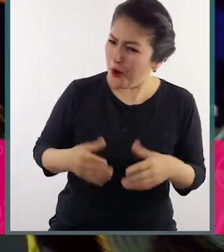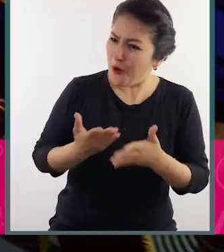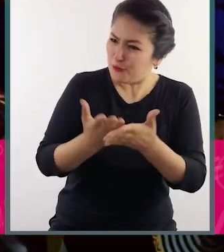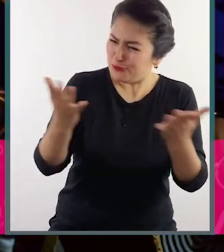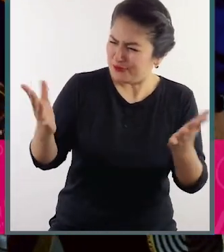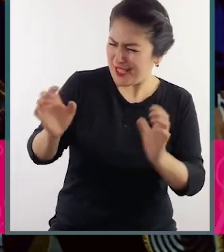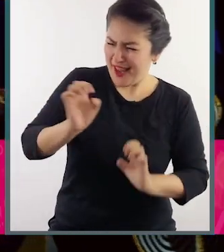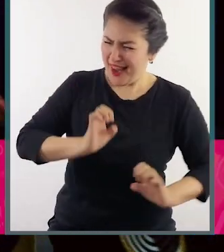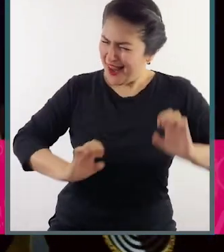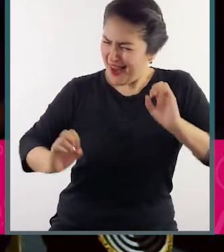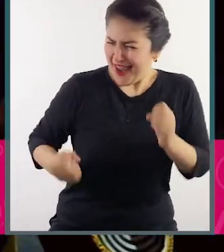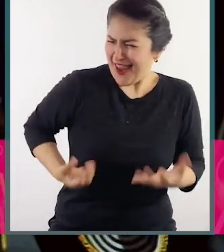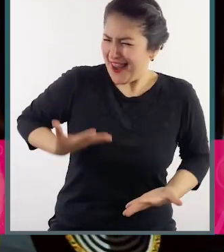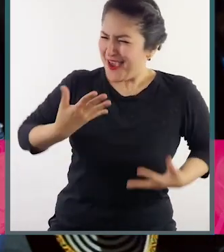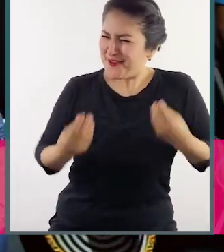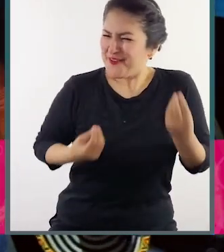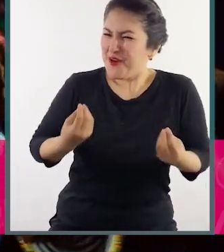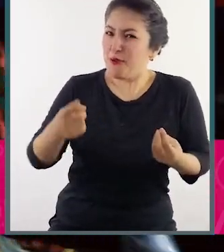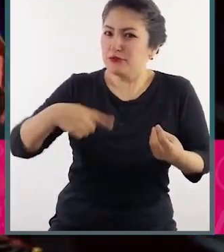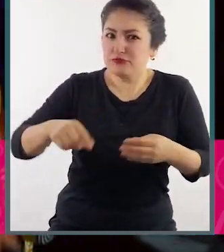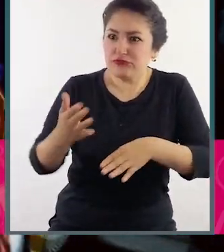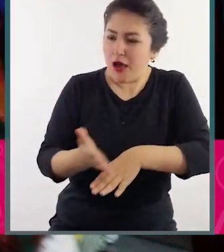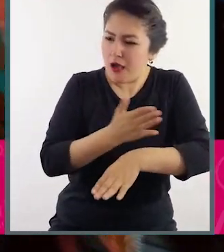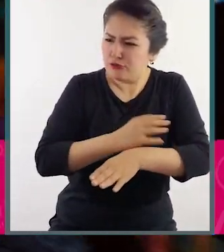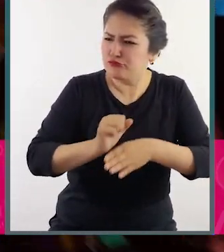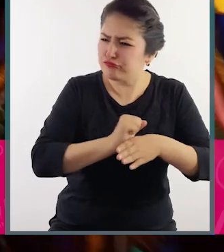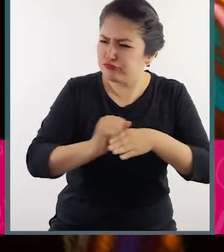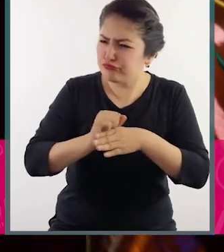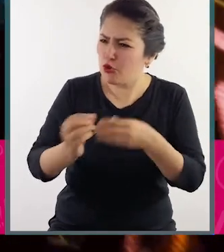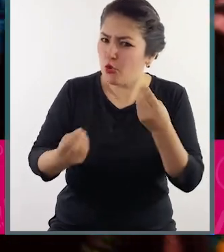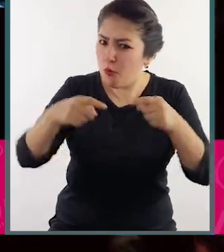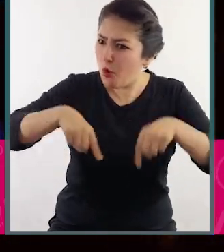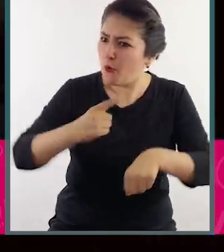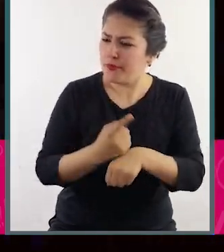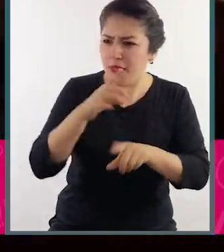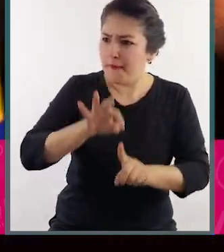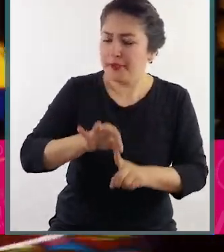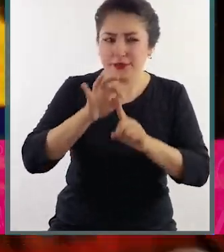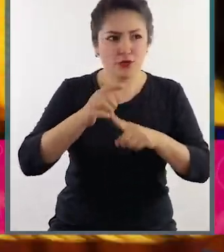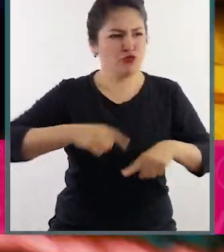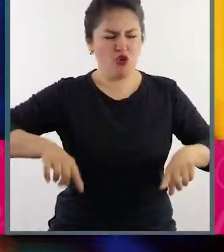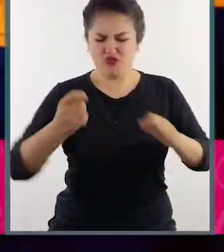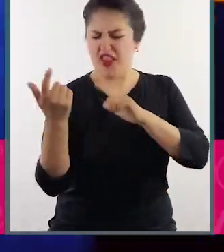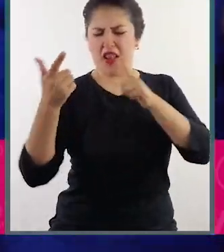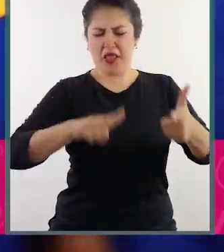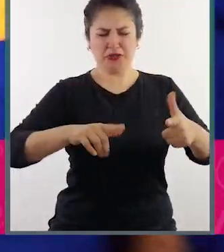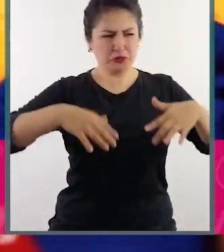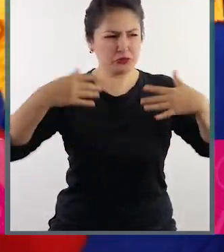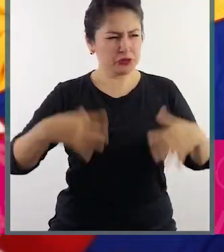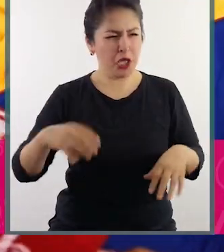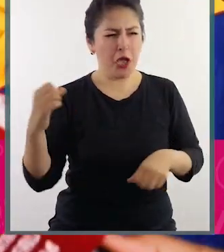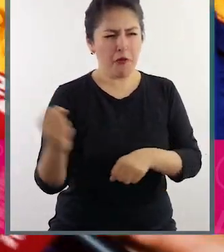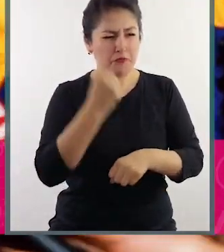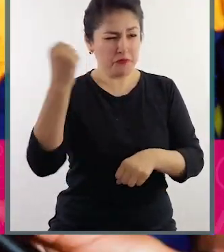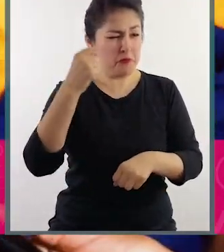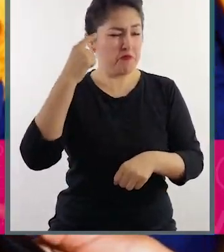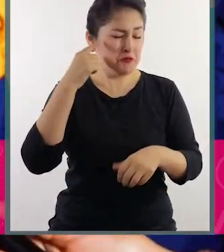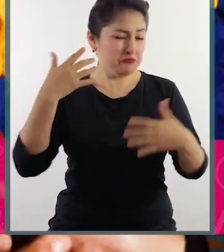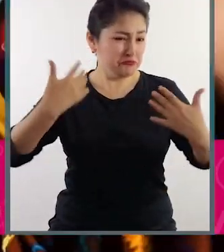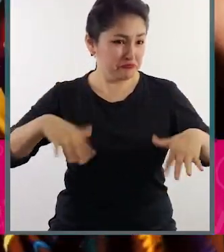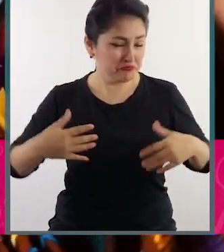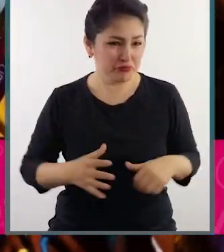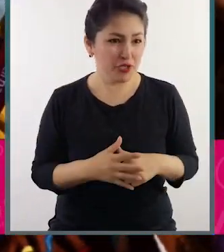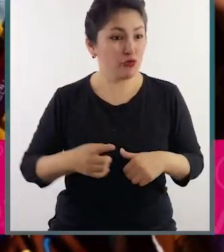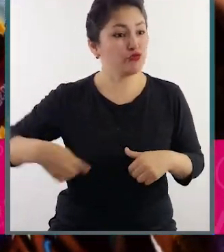¡Ah! Así es la energía de Colombia. ¿Y cómo se han preparado, chicos, para este día tan especial? ¡Estamos listos para lo mejor, para lo que